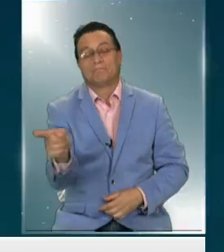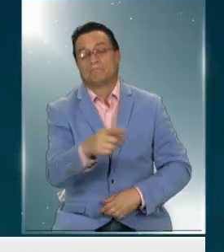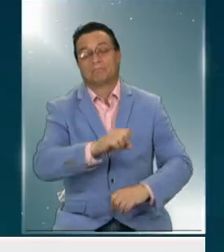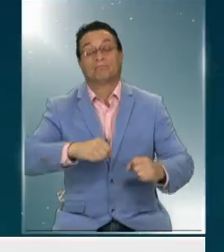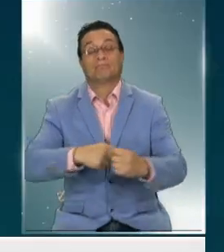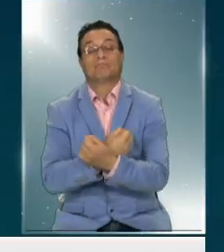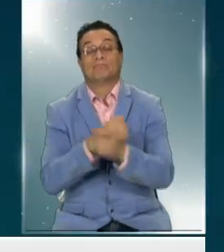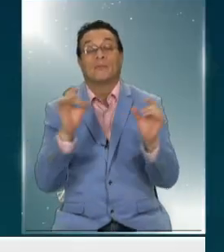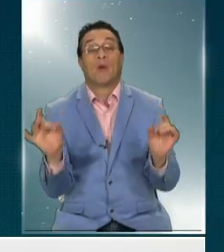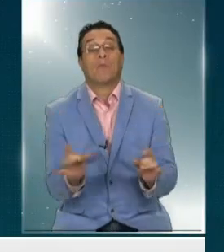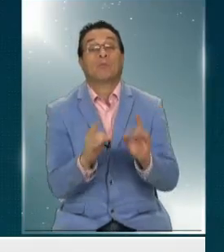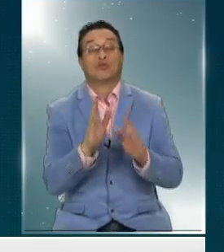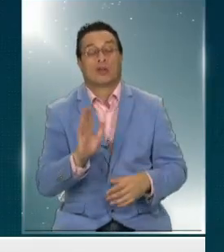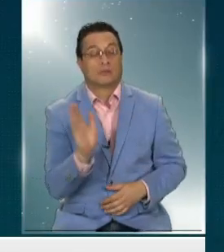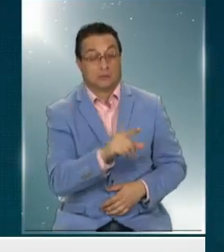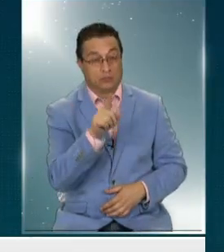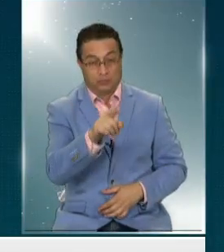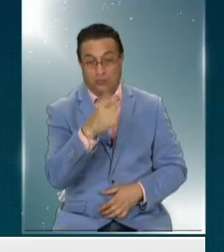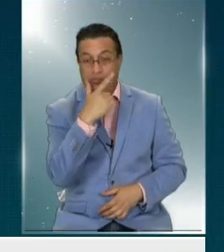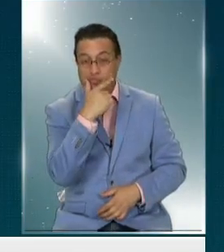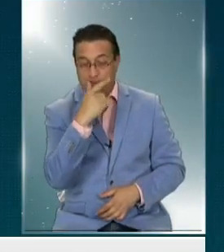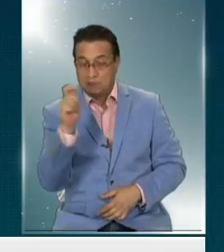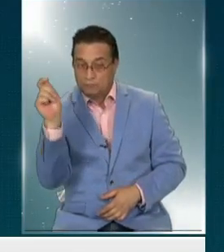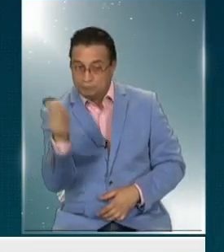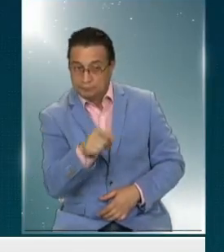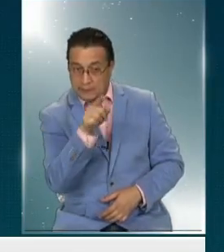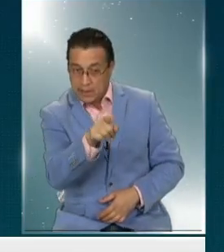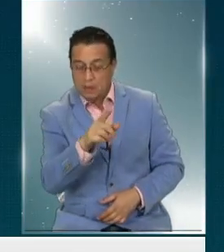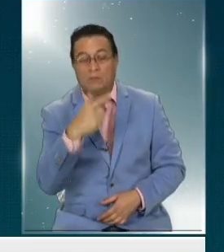del hasta ahora único sospechoso de apuñalarla